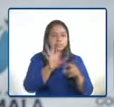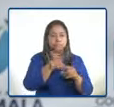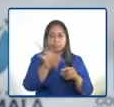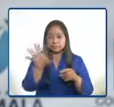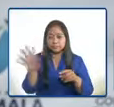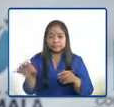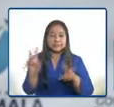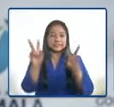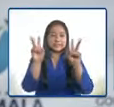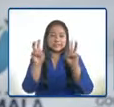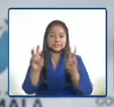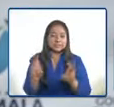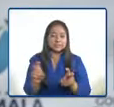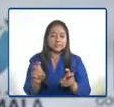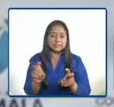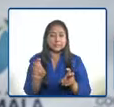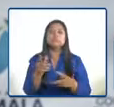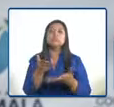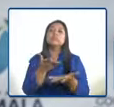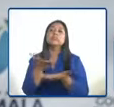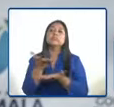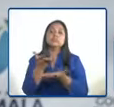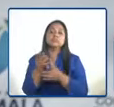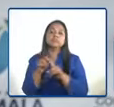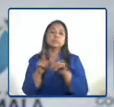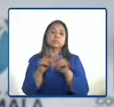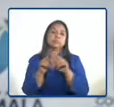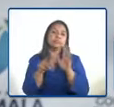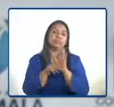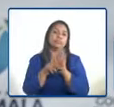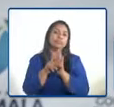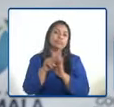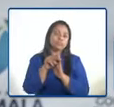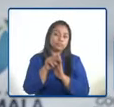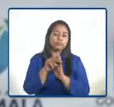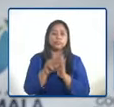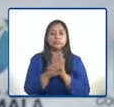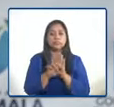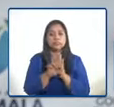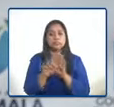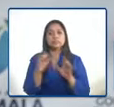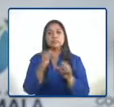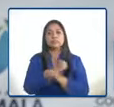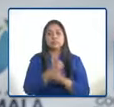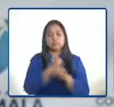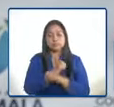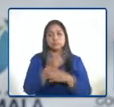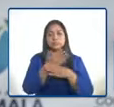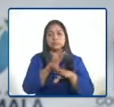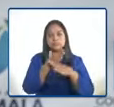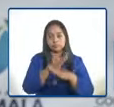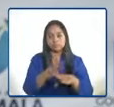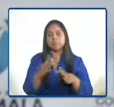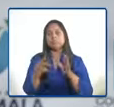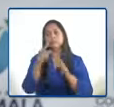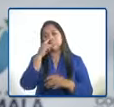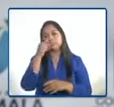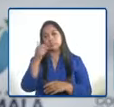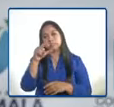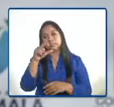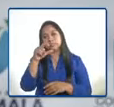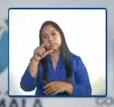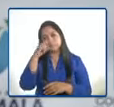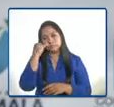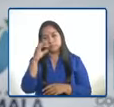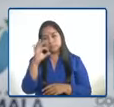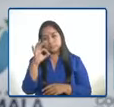aspectos a las instituciones en sus diferentes niveles, como les decía, estratégico, táctico y operativo. Y con esto